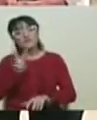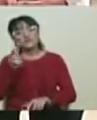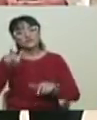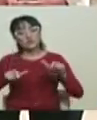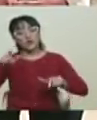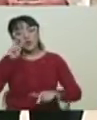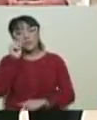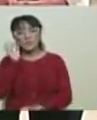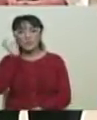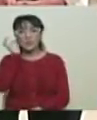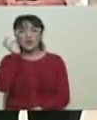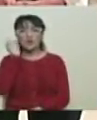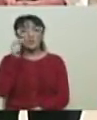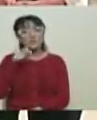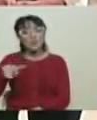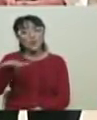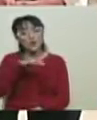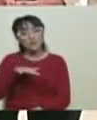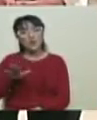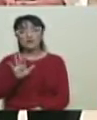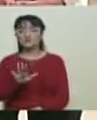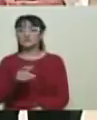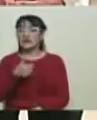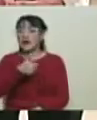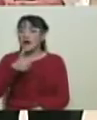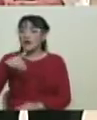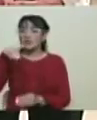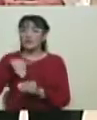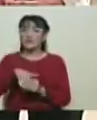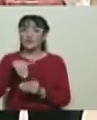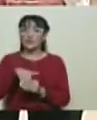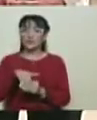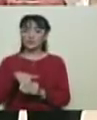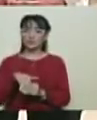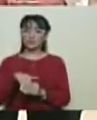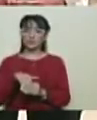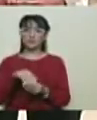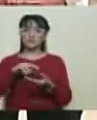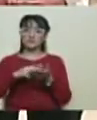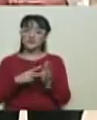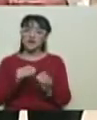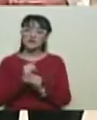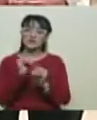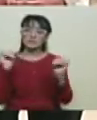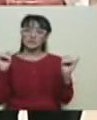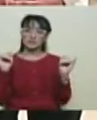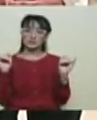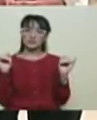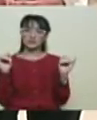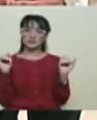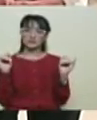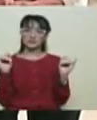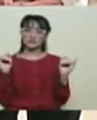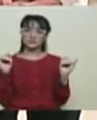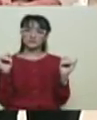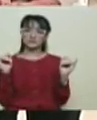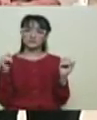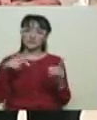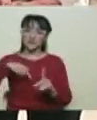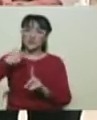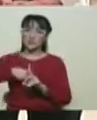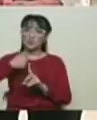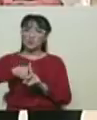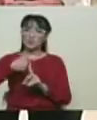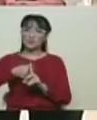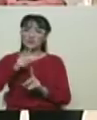venezolanas. Es un pueblo, es así. Cada voto es un ejercicio de la independencia y de la soberanía. Esto es una batalla